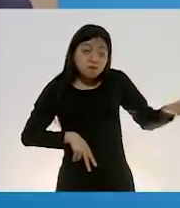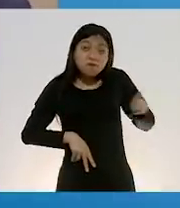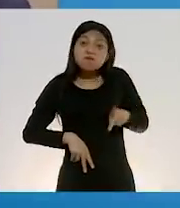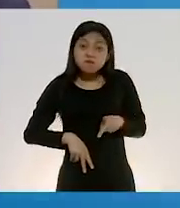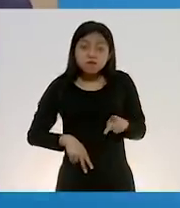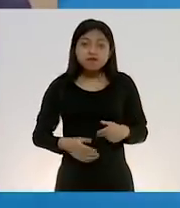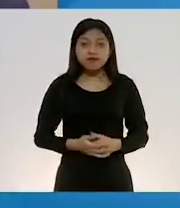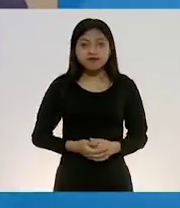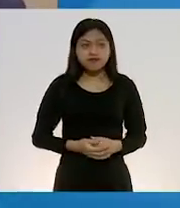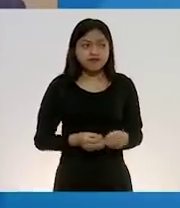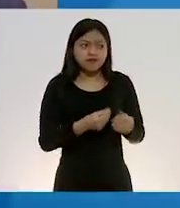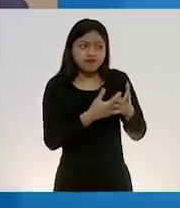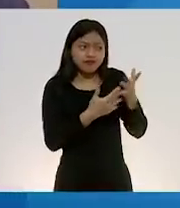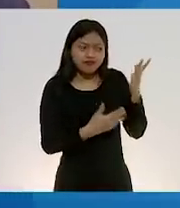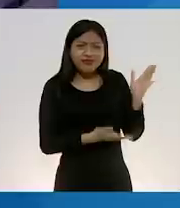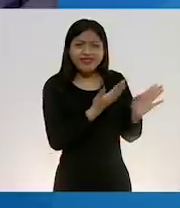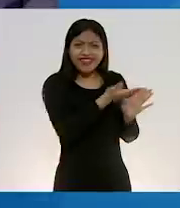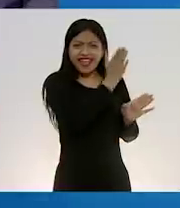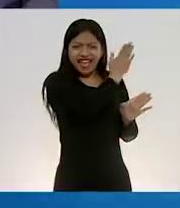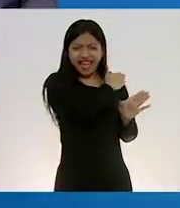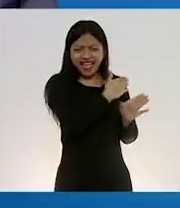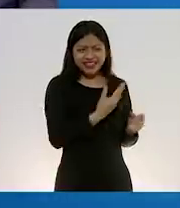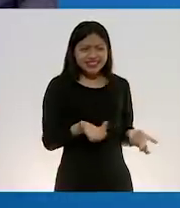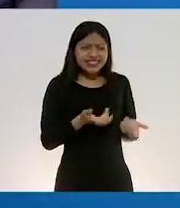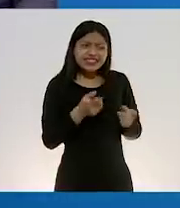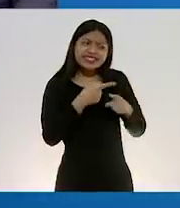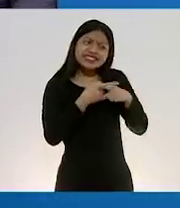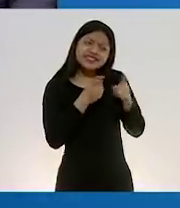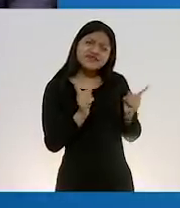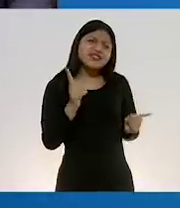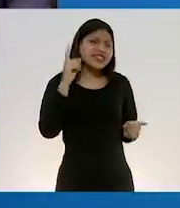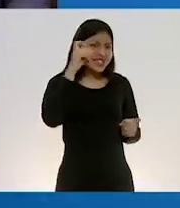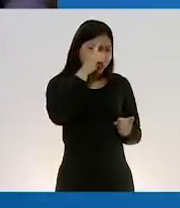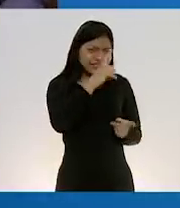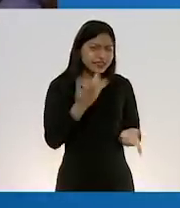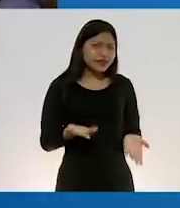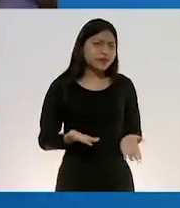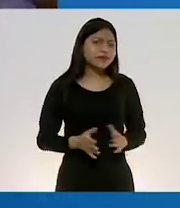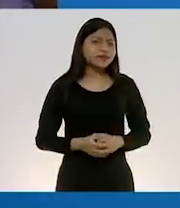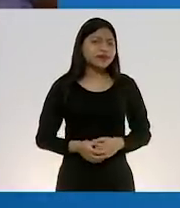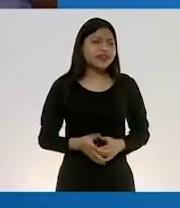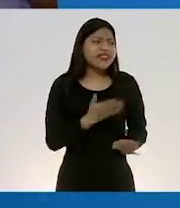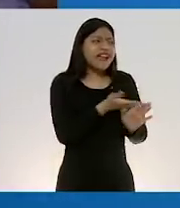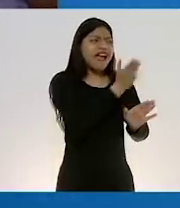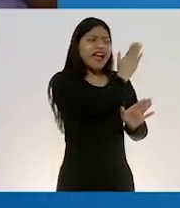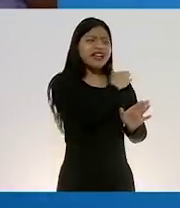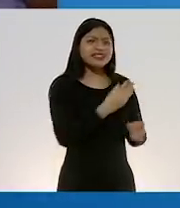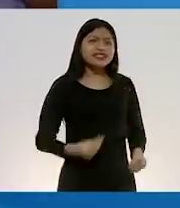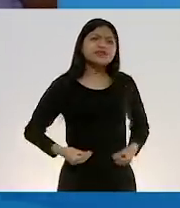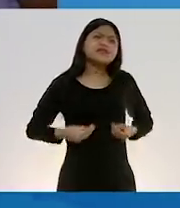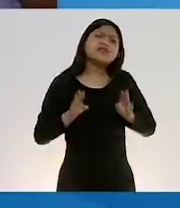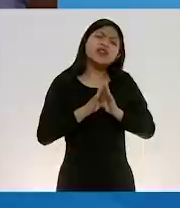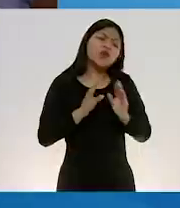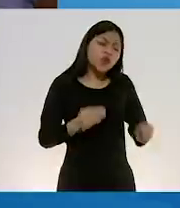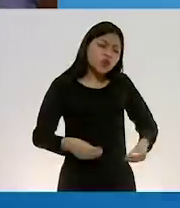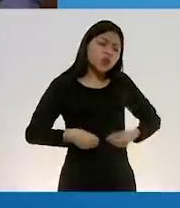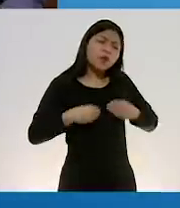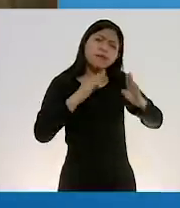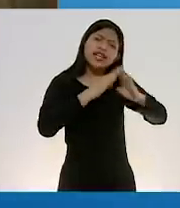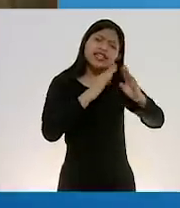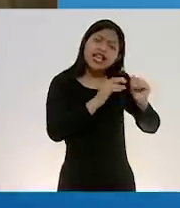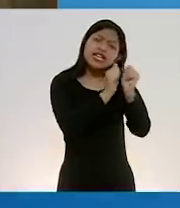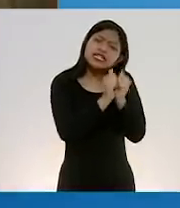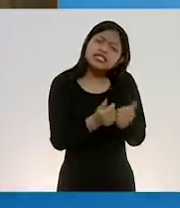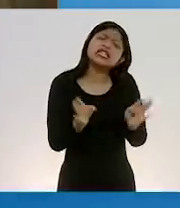muchas cosas eran más difíciles. ¿Cómo era la vida en las casas de la